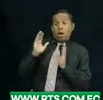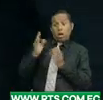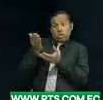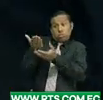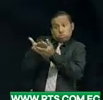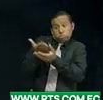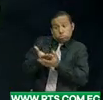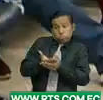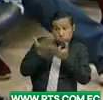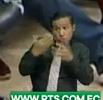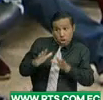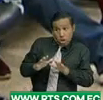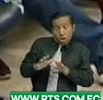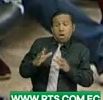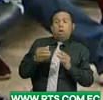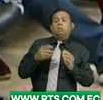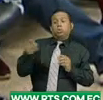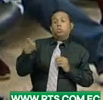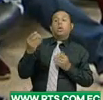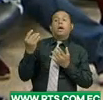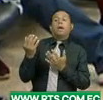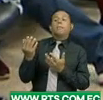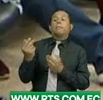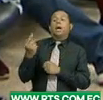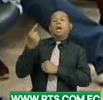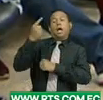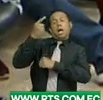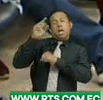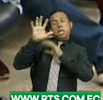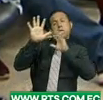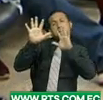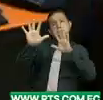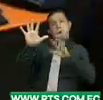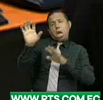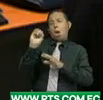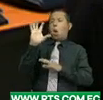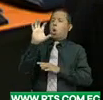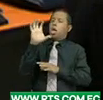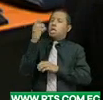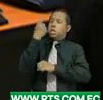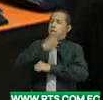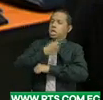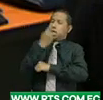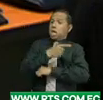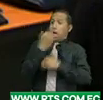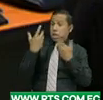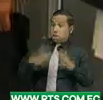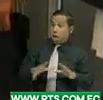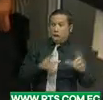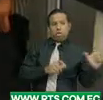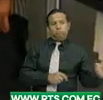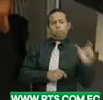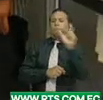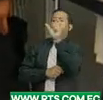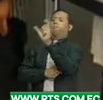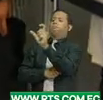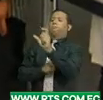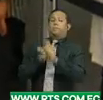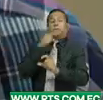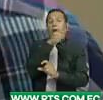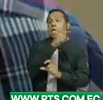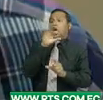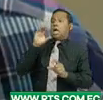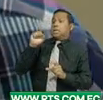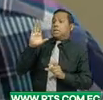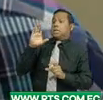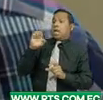documentos solicitados, el usuario debe esperar entre 10 a 15 días para que su licencia sea entregada en la CTE,